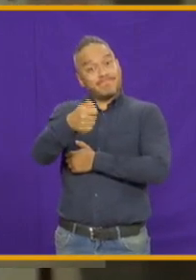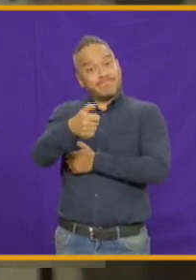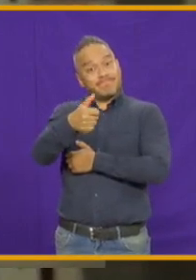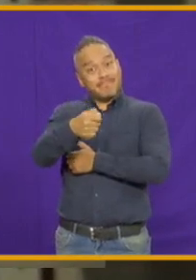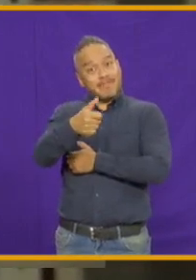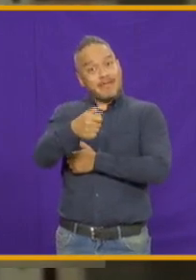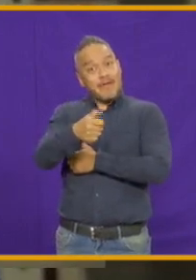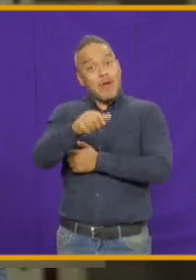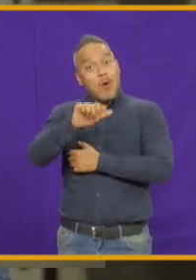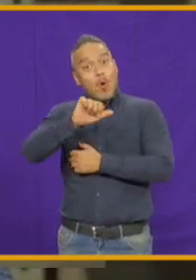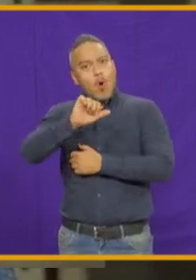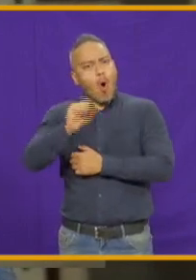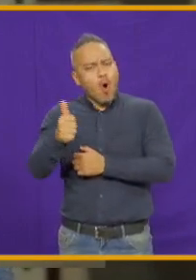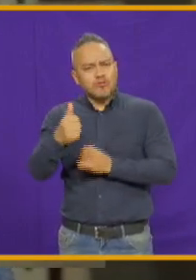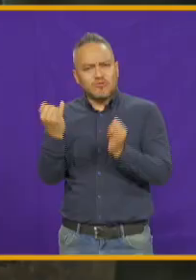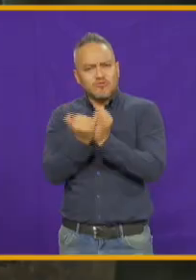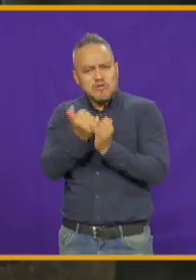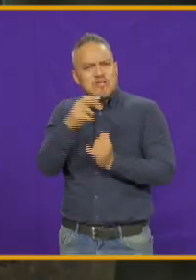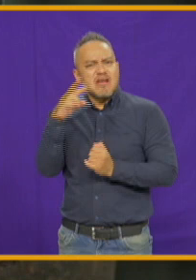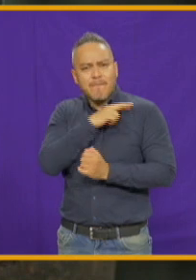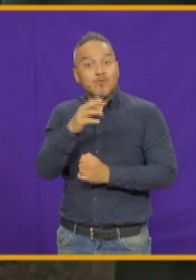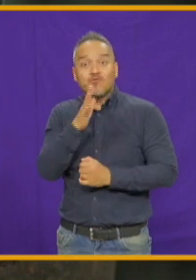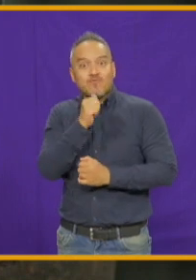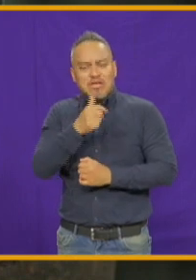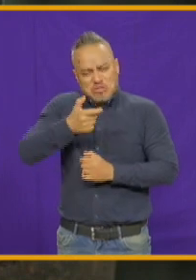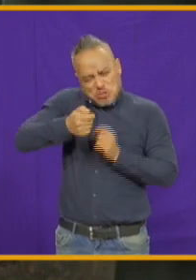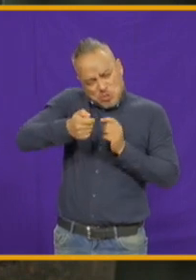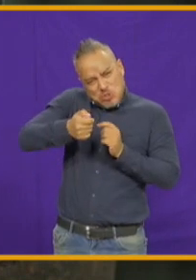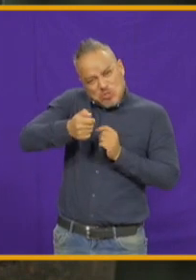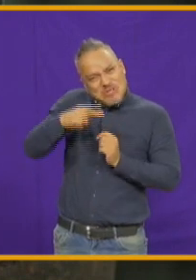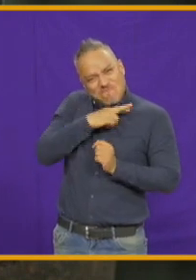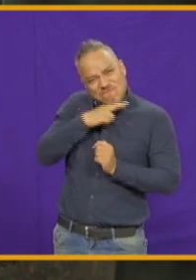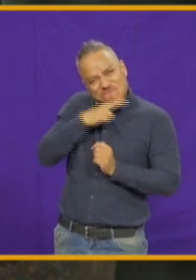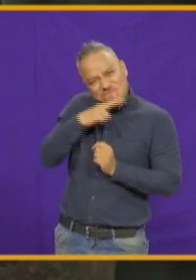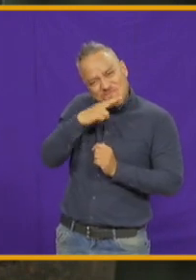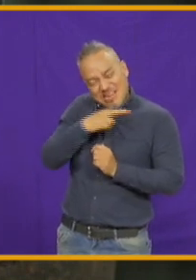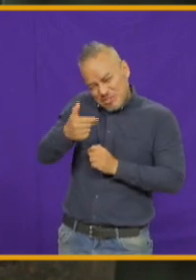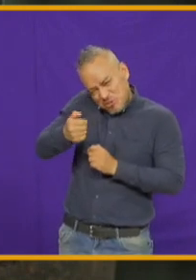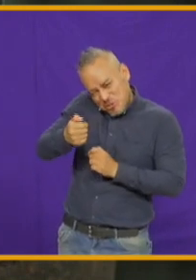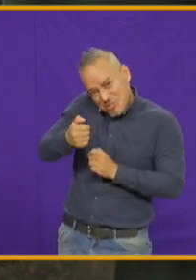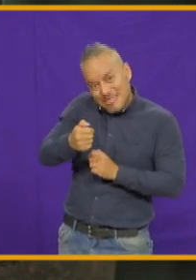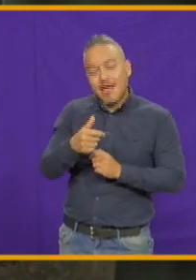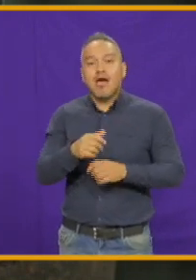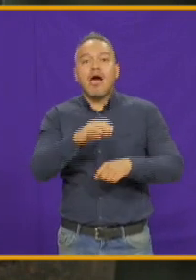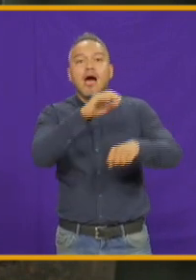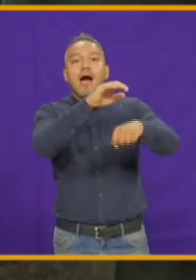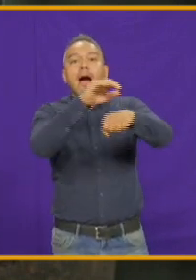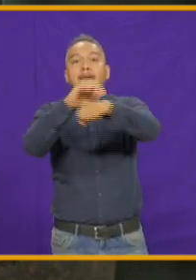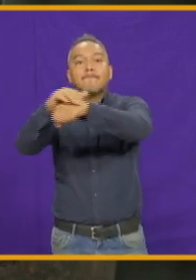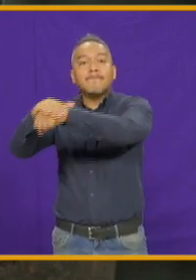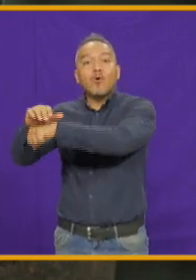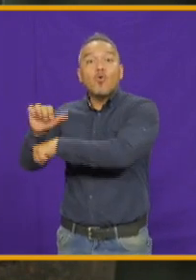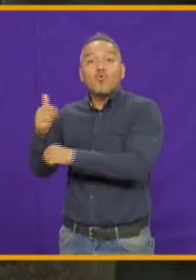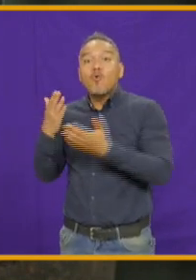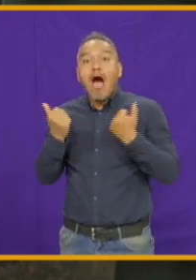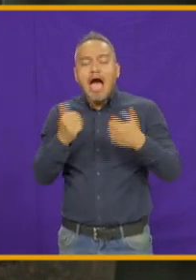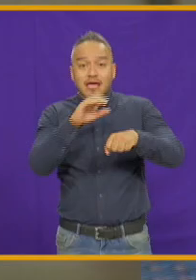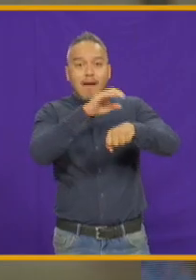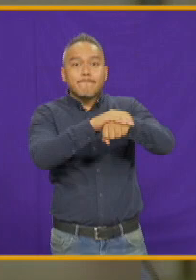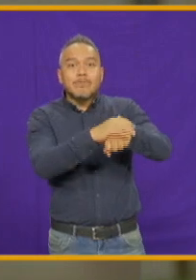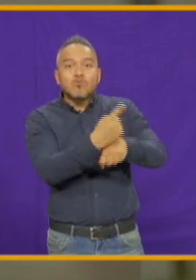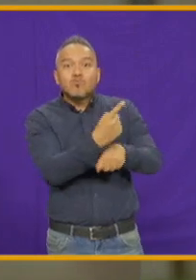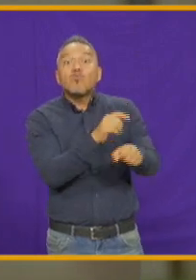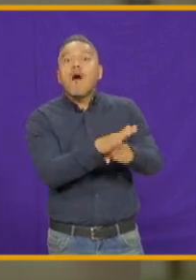a la velocidad que lo hacía Peppa Peppa no tenía amigos su televisor era su mejor amiga era